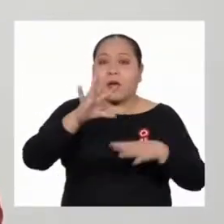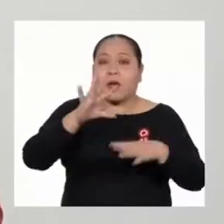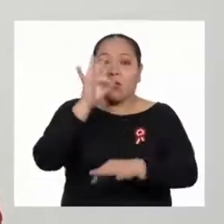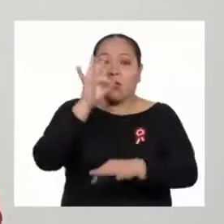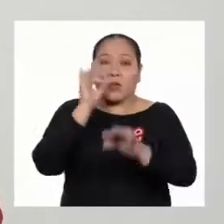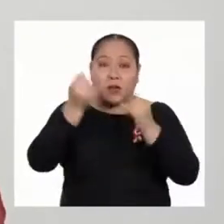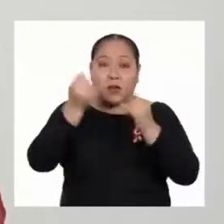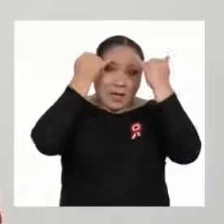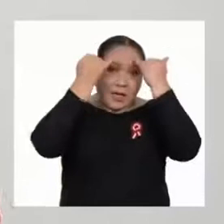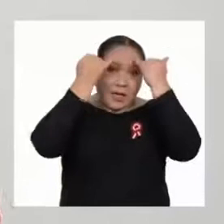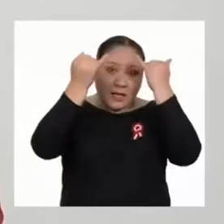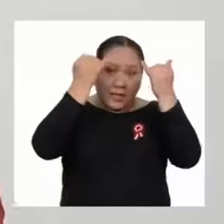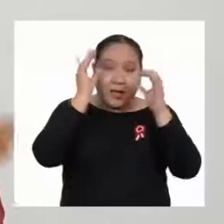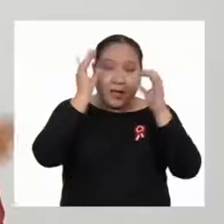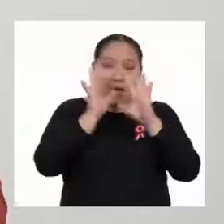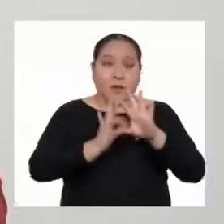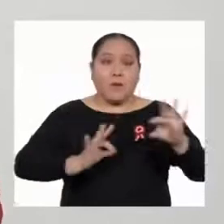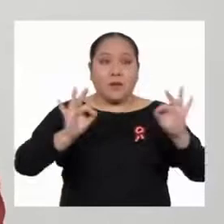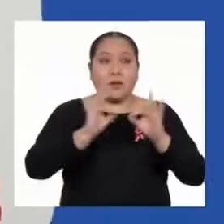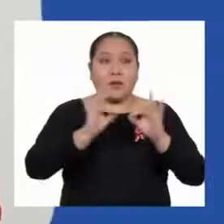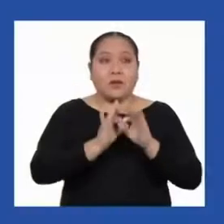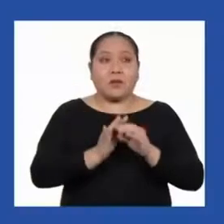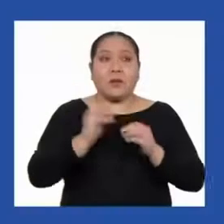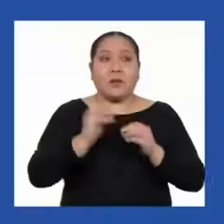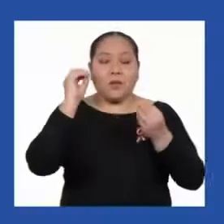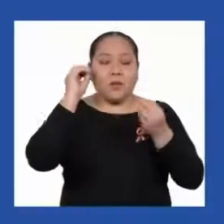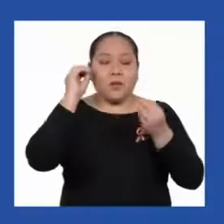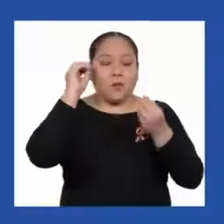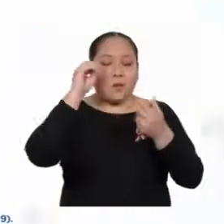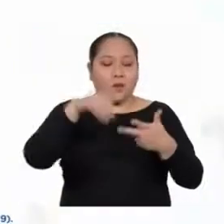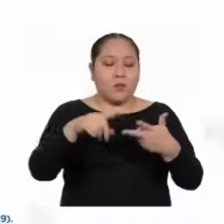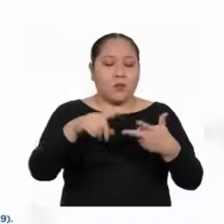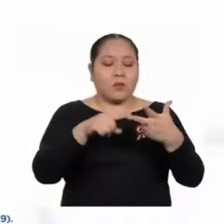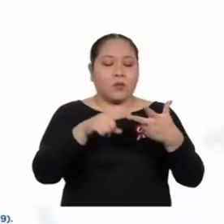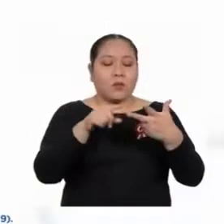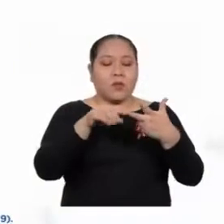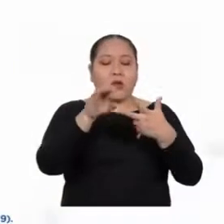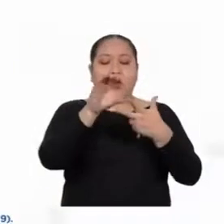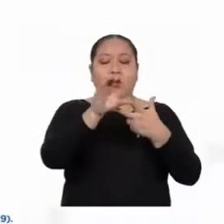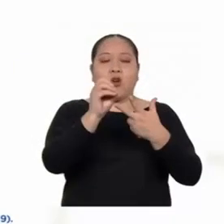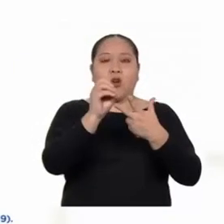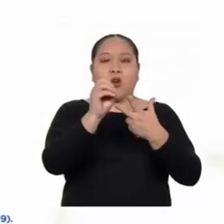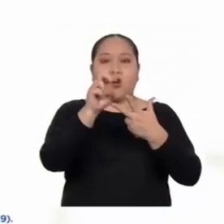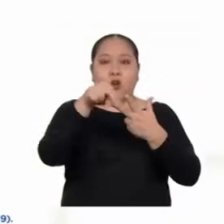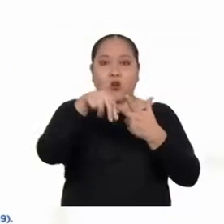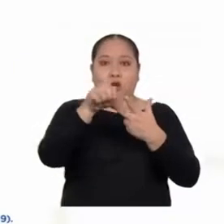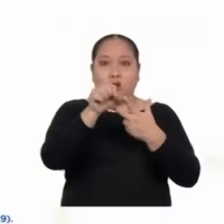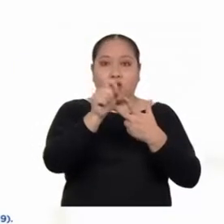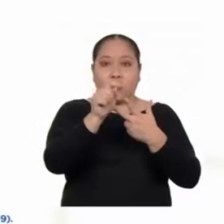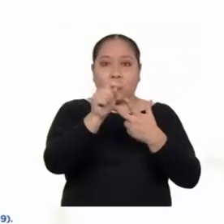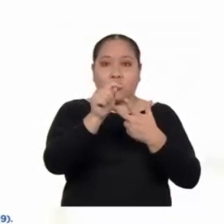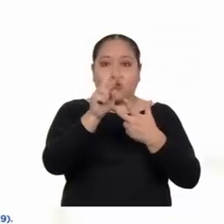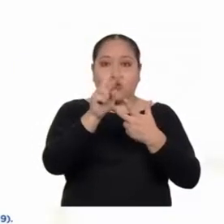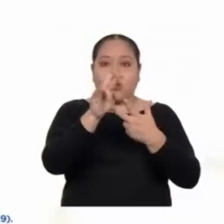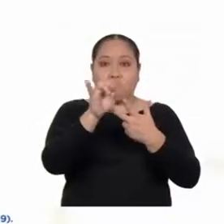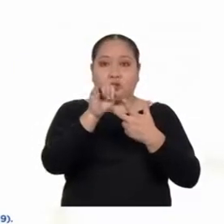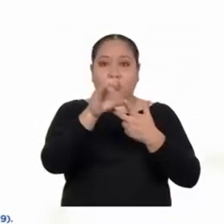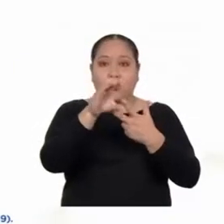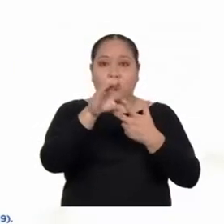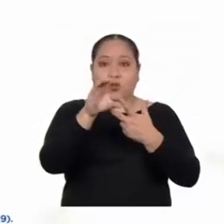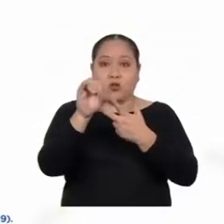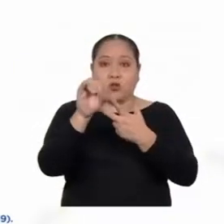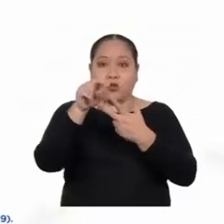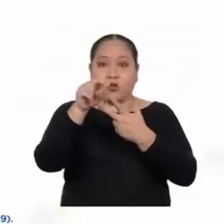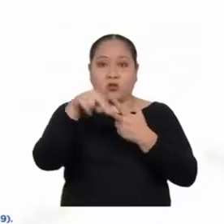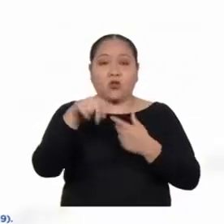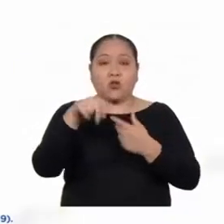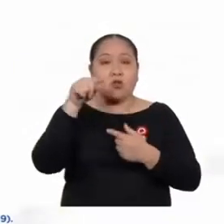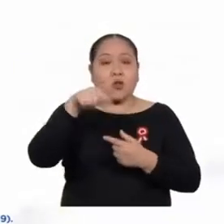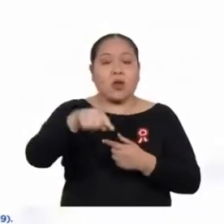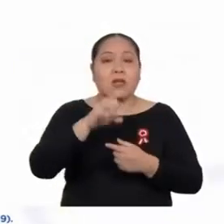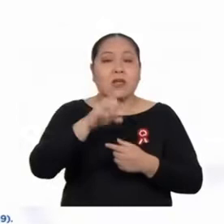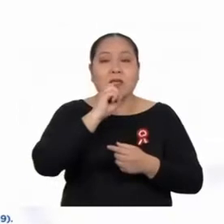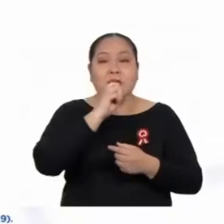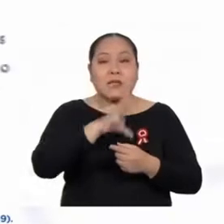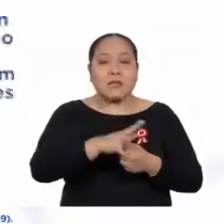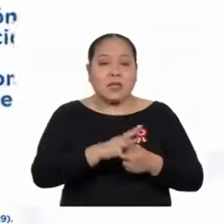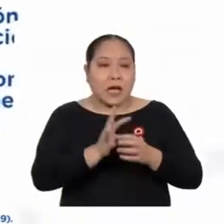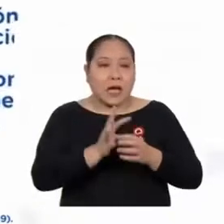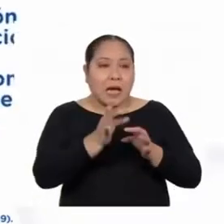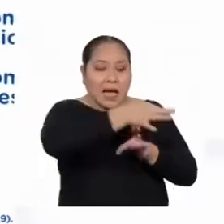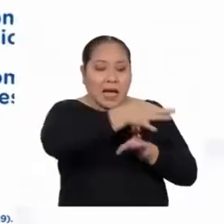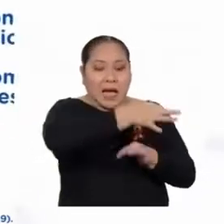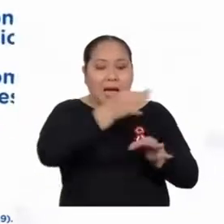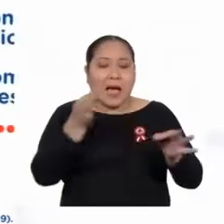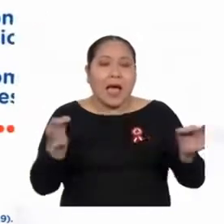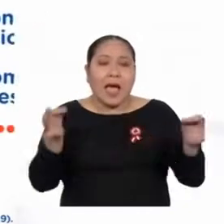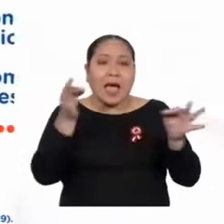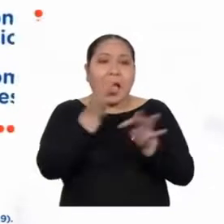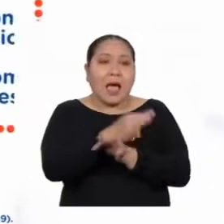principal empleemos la macrorregla de construcción. ¿La recuerdan? Esta consiste en reemplazar un conjunto